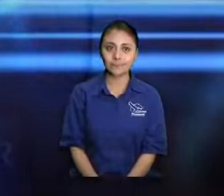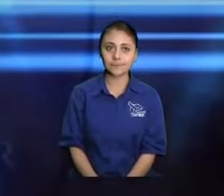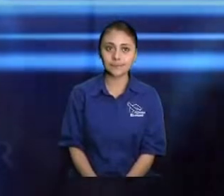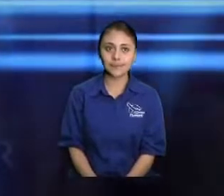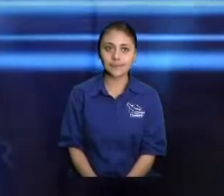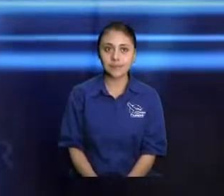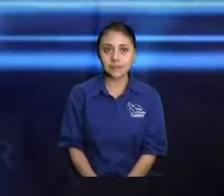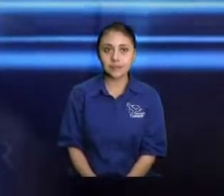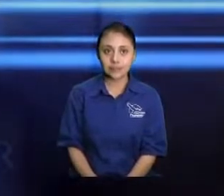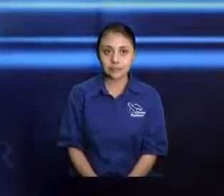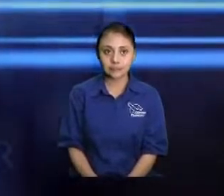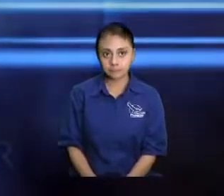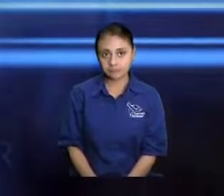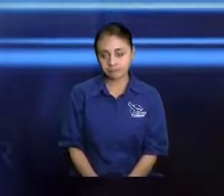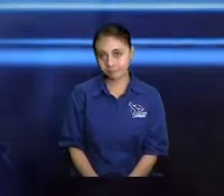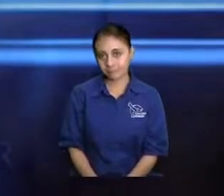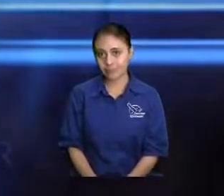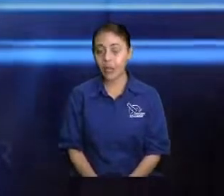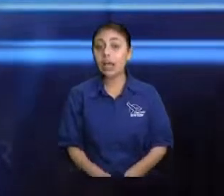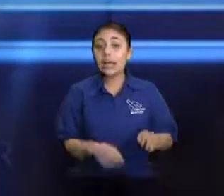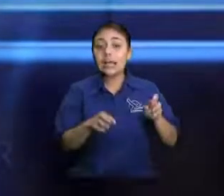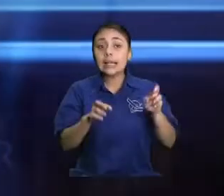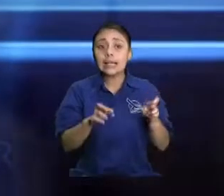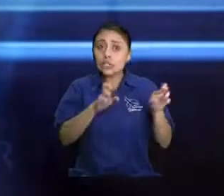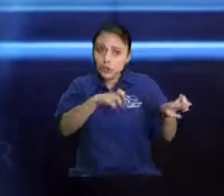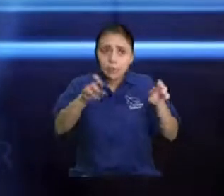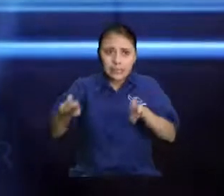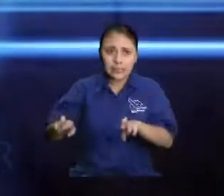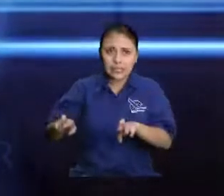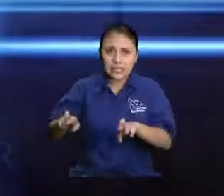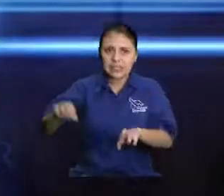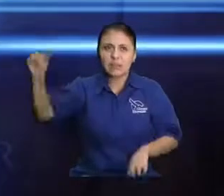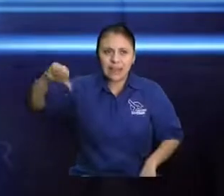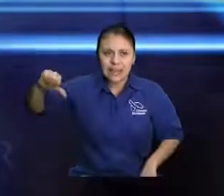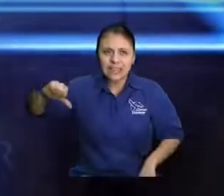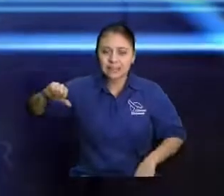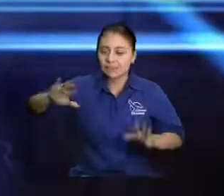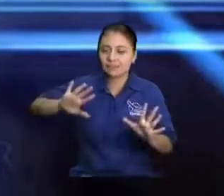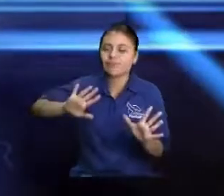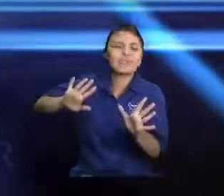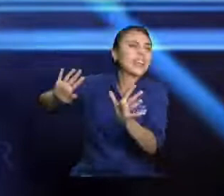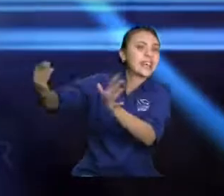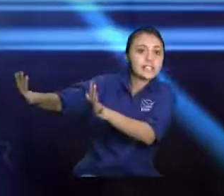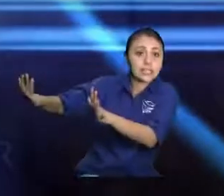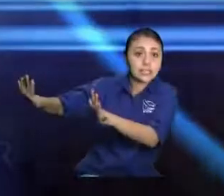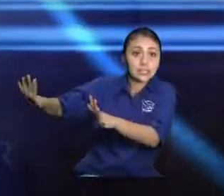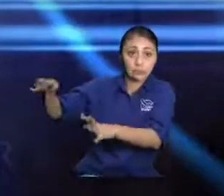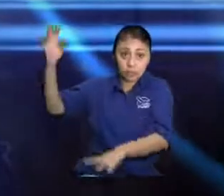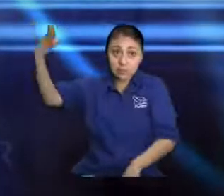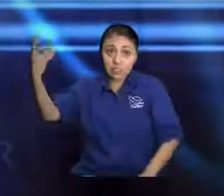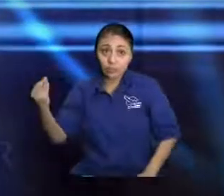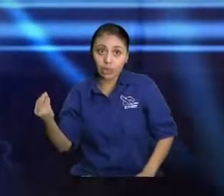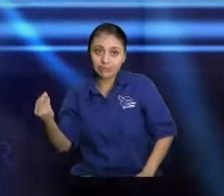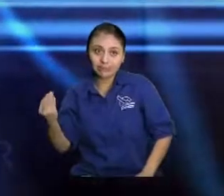Lo que quiero decir es que dejan lo espiritual por lo material.